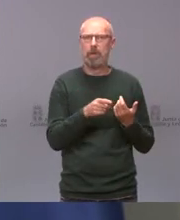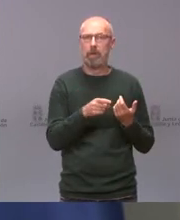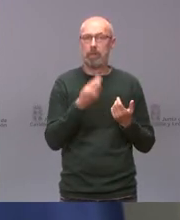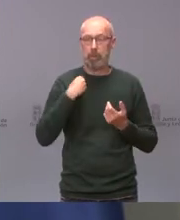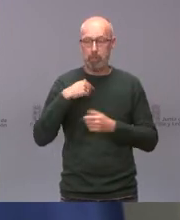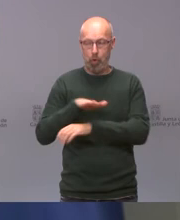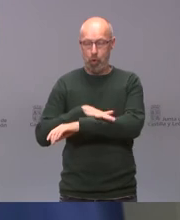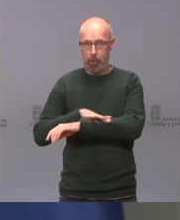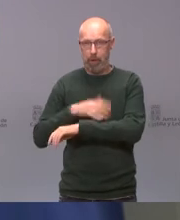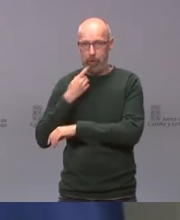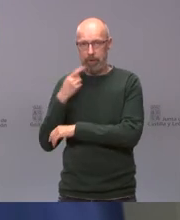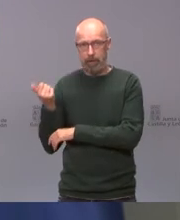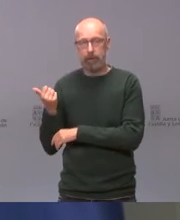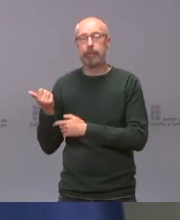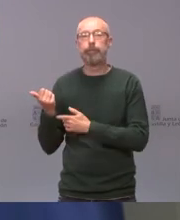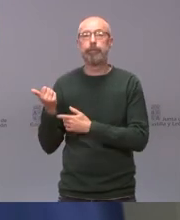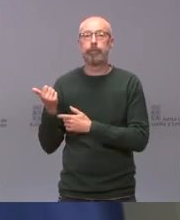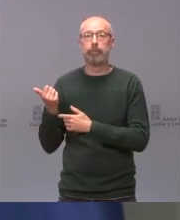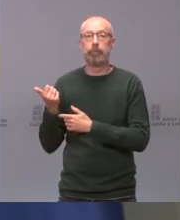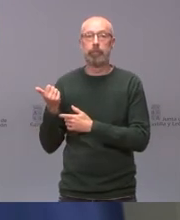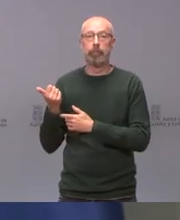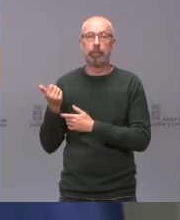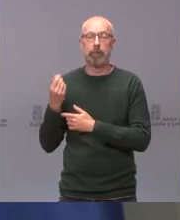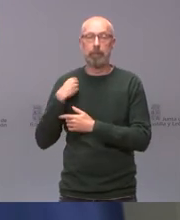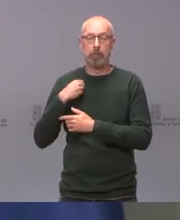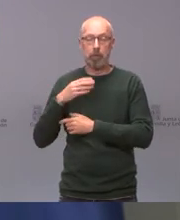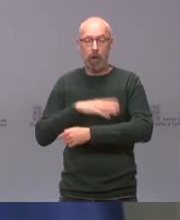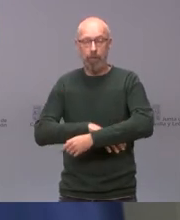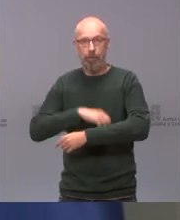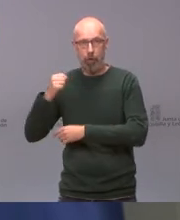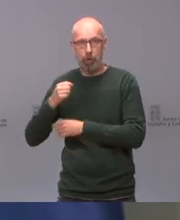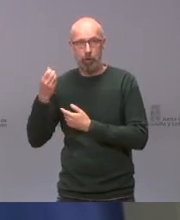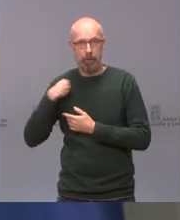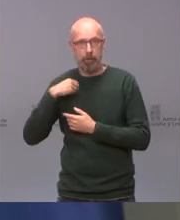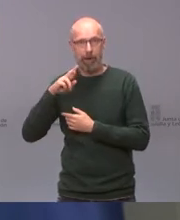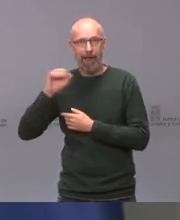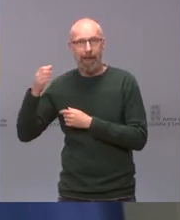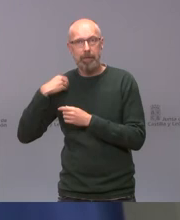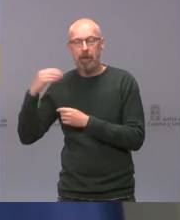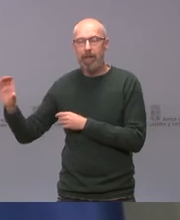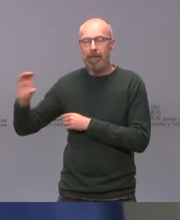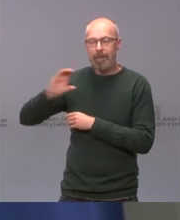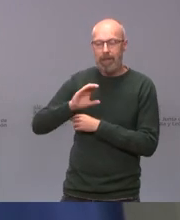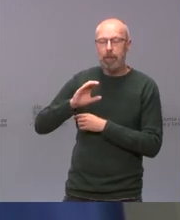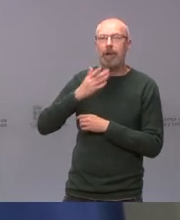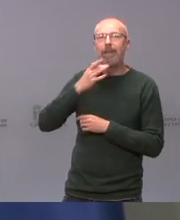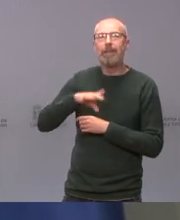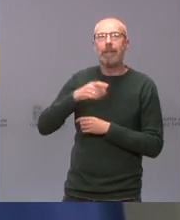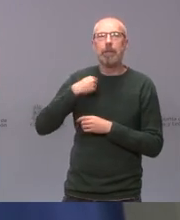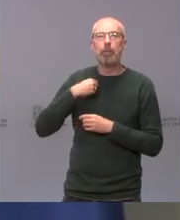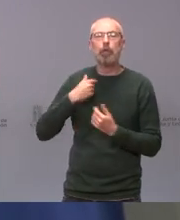gobierno, los fondos REACT se les han dado a aquellos que más han sufrido